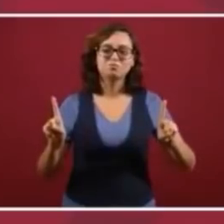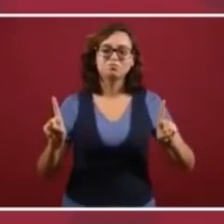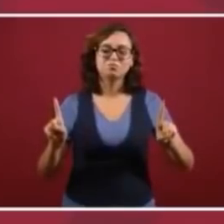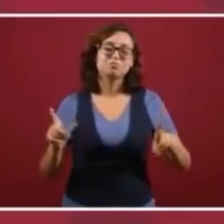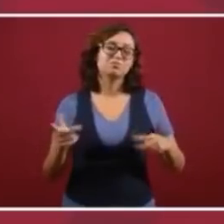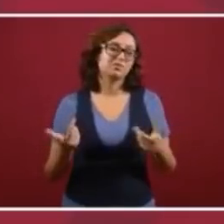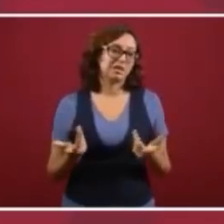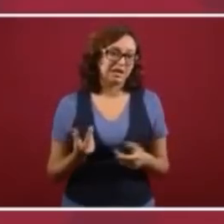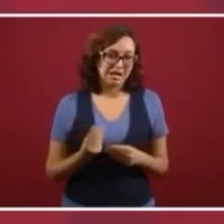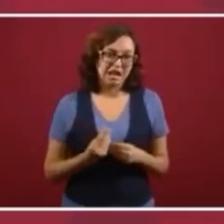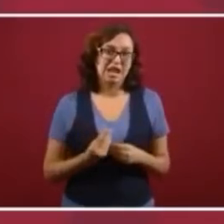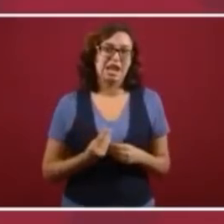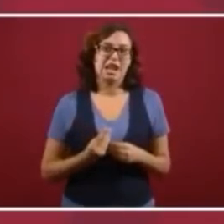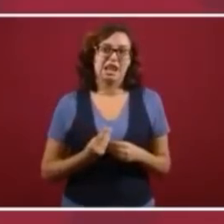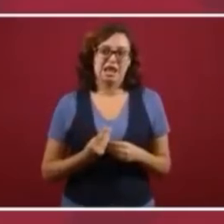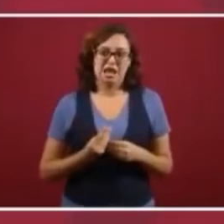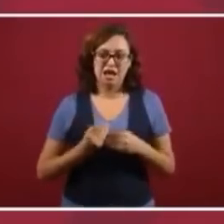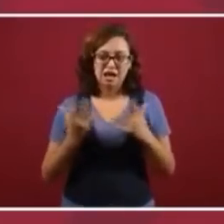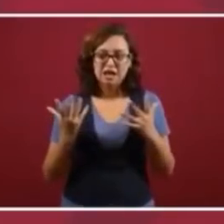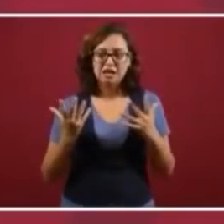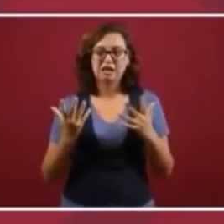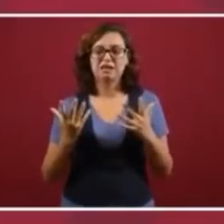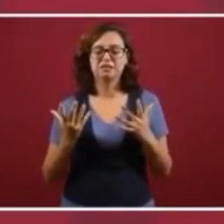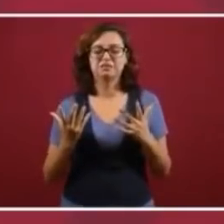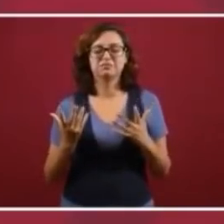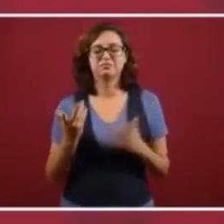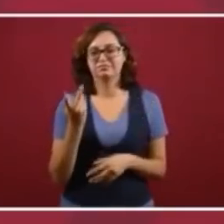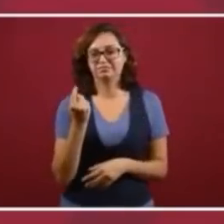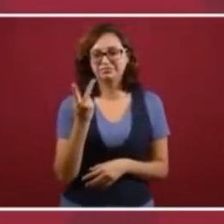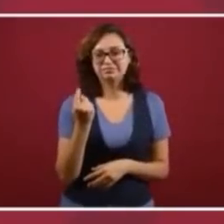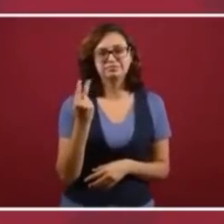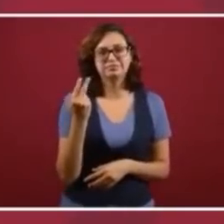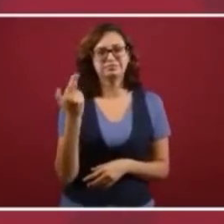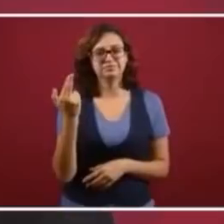Desde luego, los medios